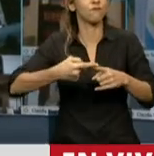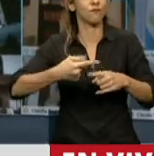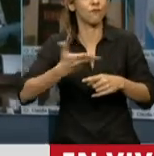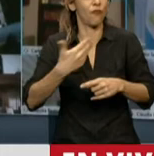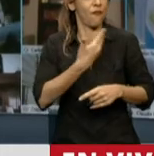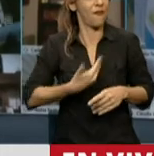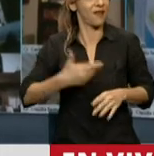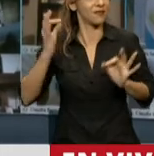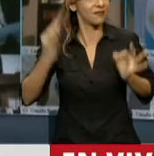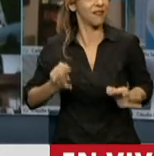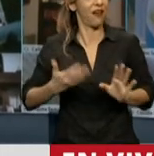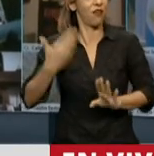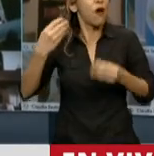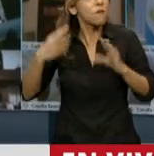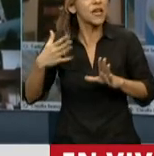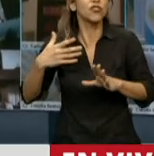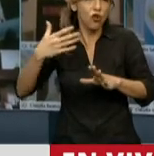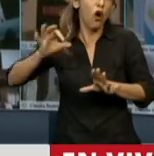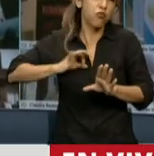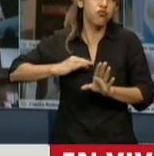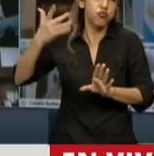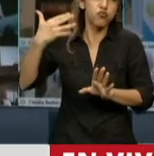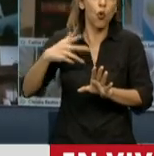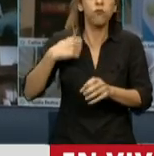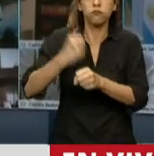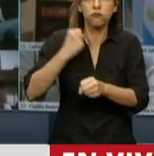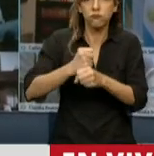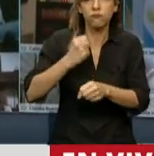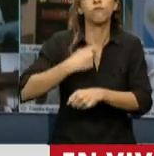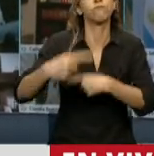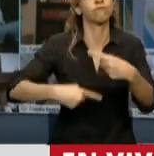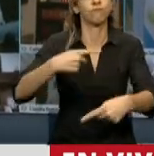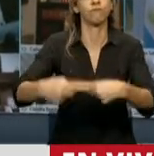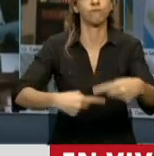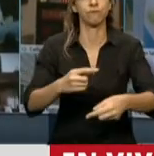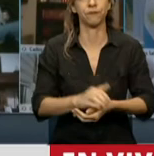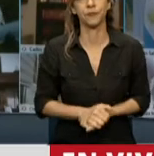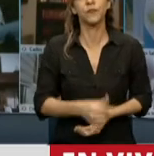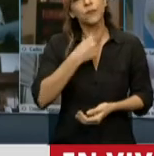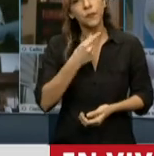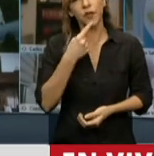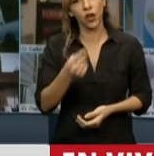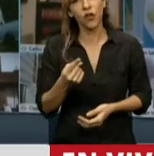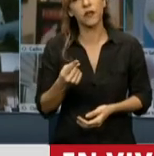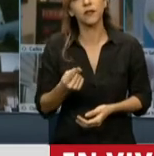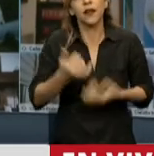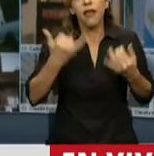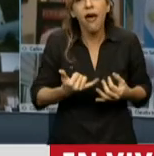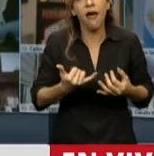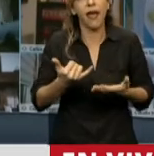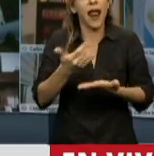años. Quiero decir, para que no nos olvidemos, que los puntos